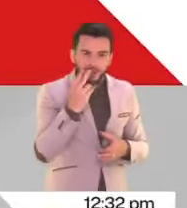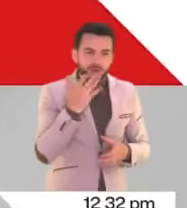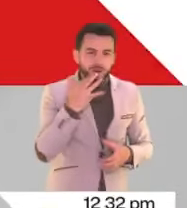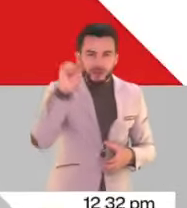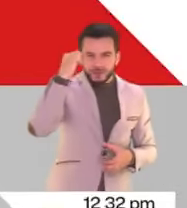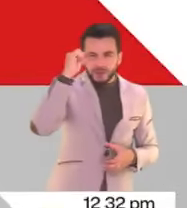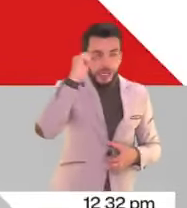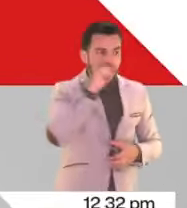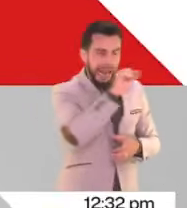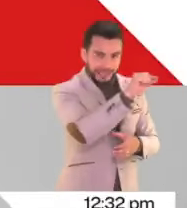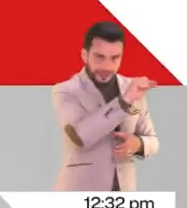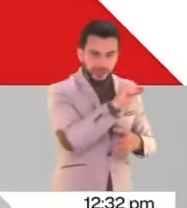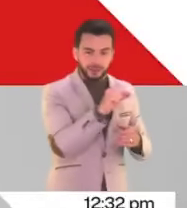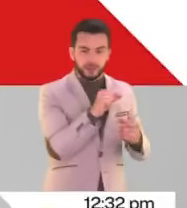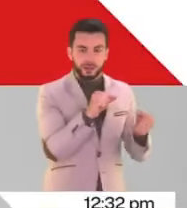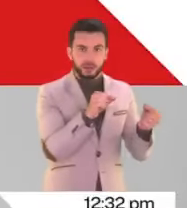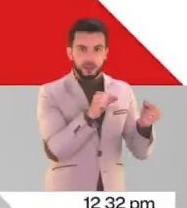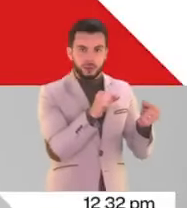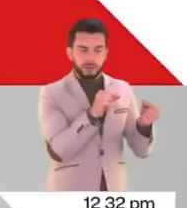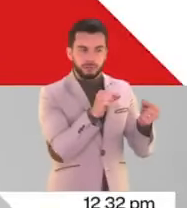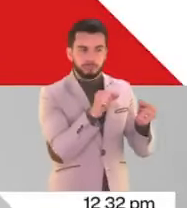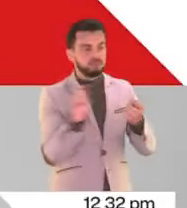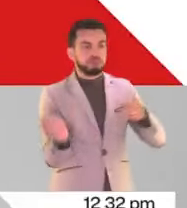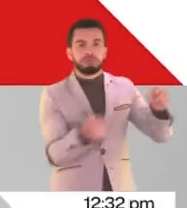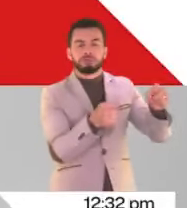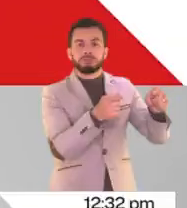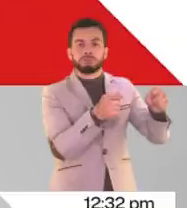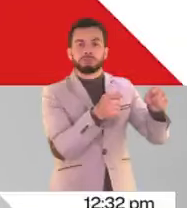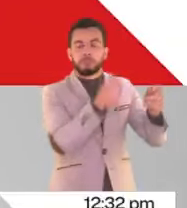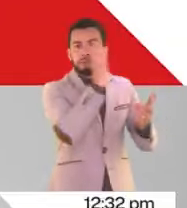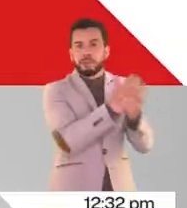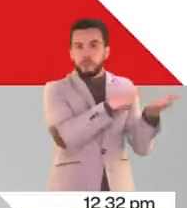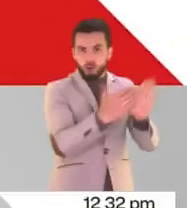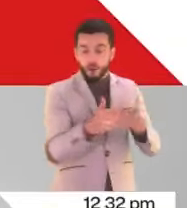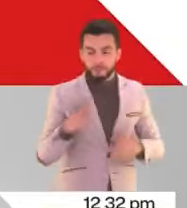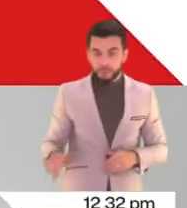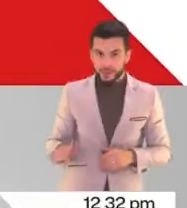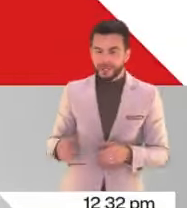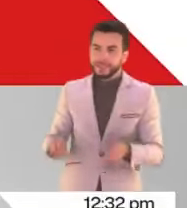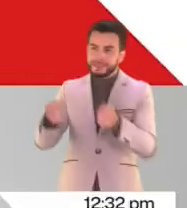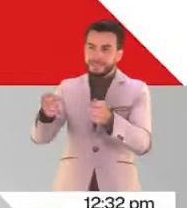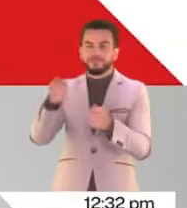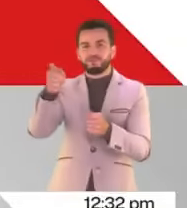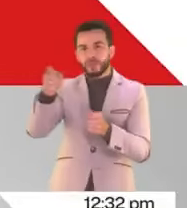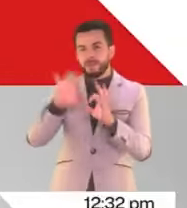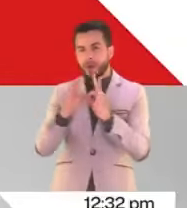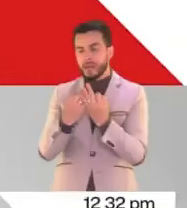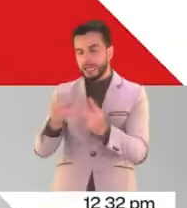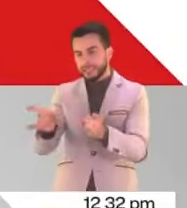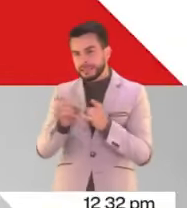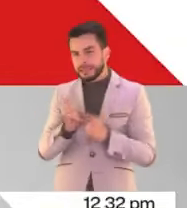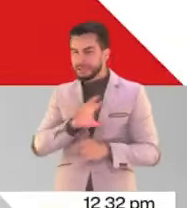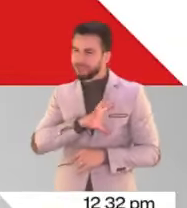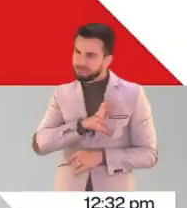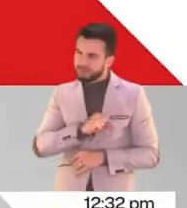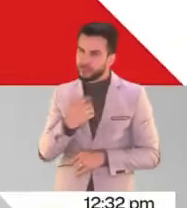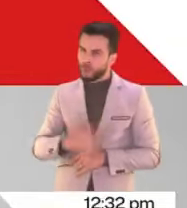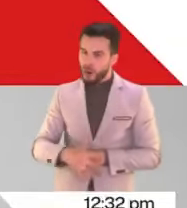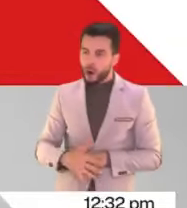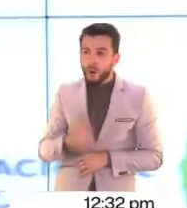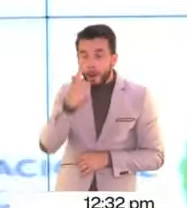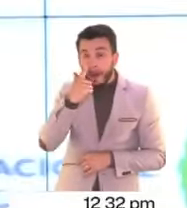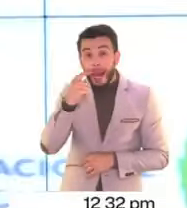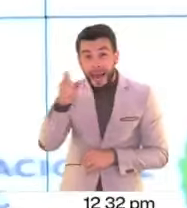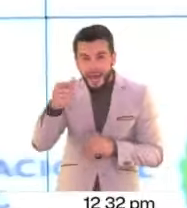la familia de la víctima en este doloroso momento y exigimos a las autoridades compet es una investigación rigurosa y expedita que permita esclarecer los